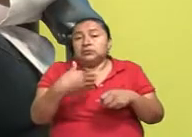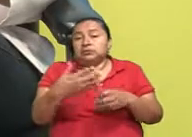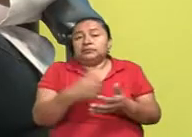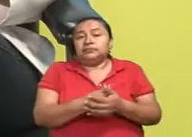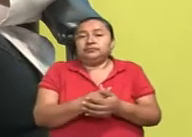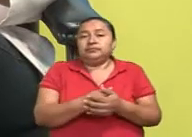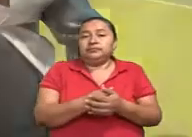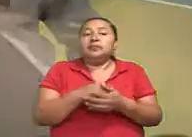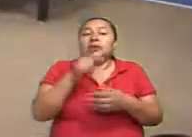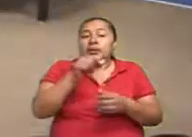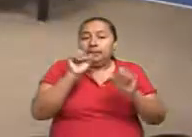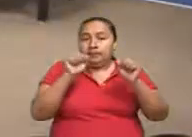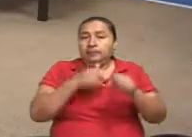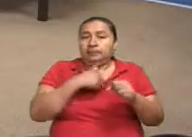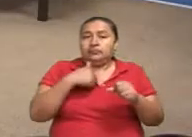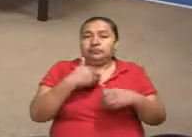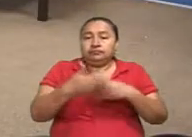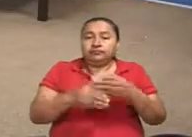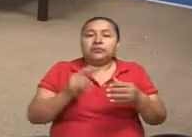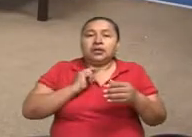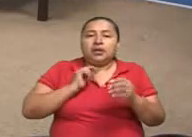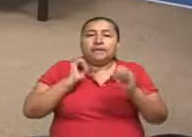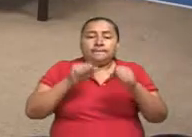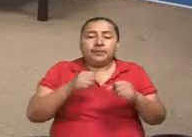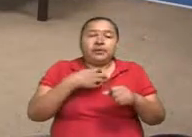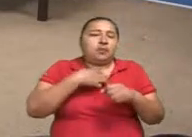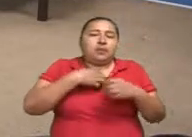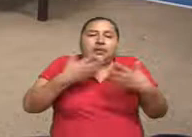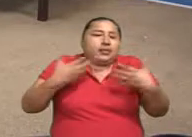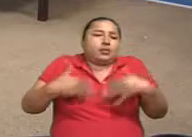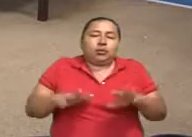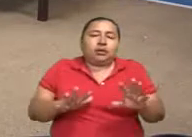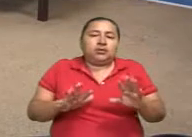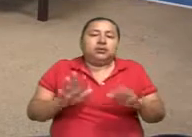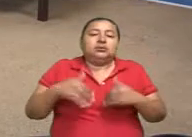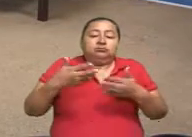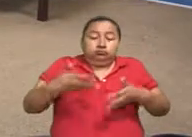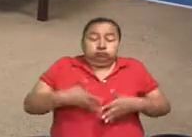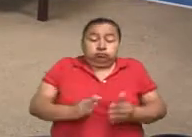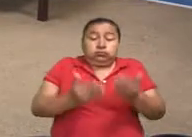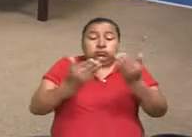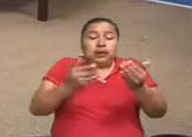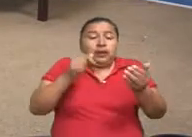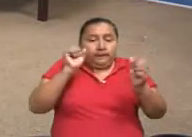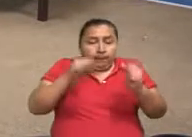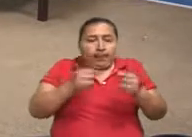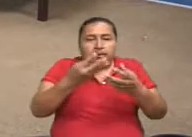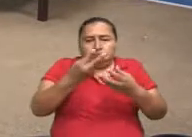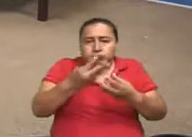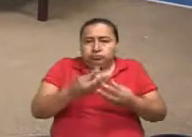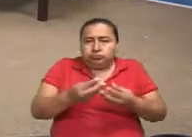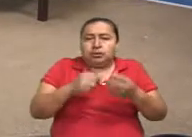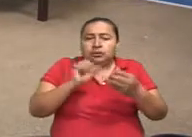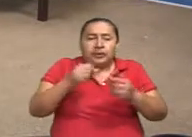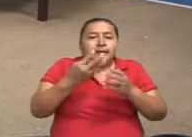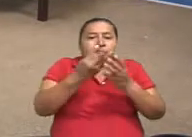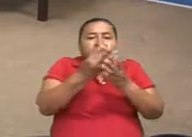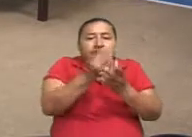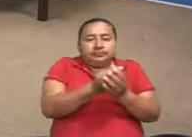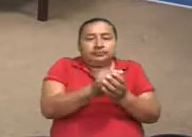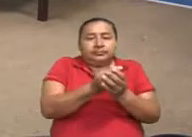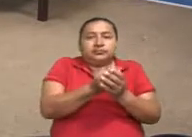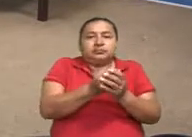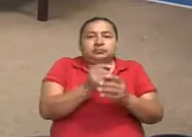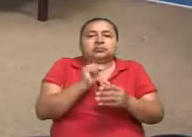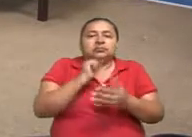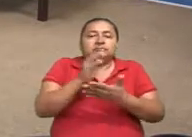su tiempo, es decir que también... Le dan oportunidad. Ah, ya. Después de que el niño nació, puede nacer con este trastorno, pero no es un,